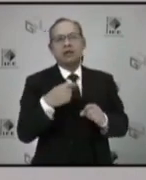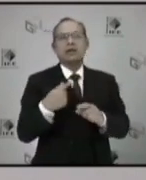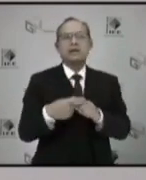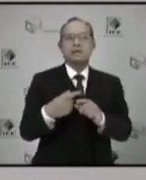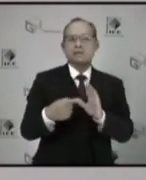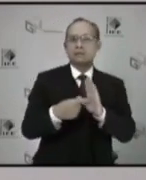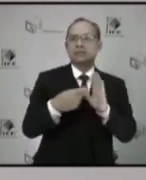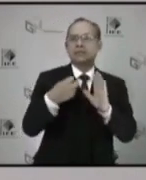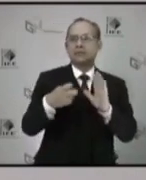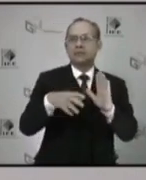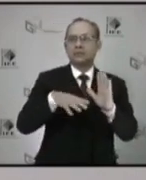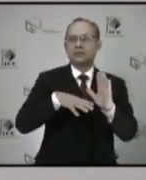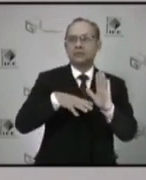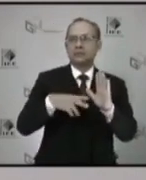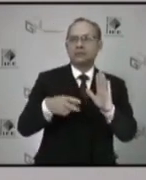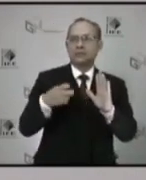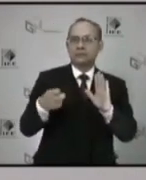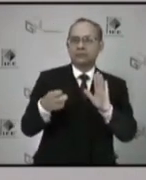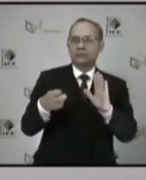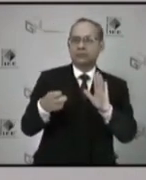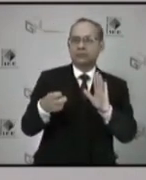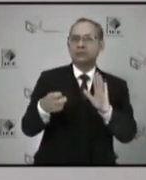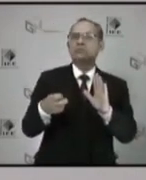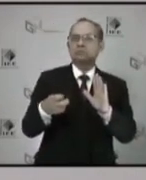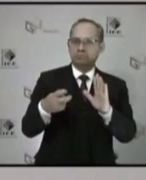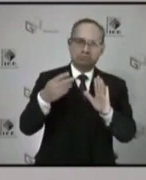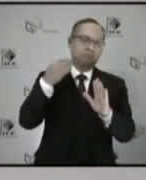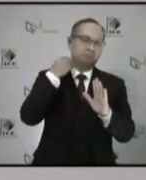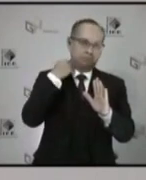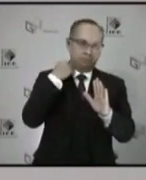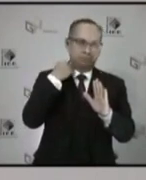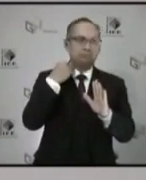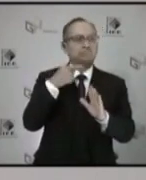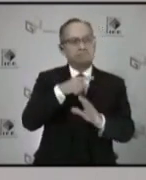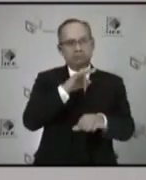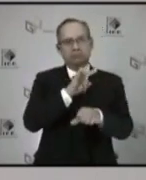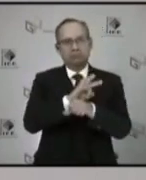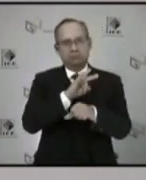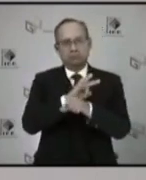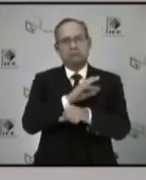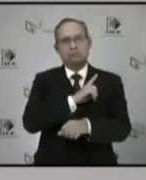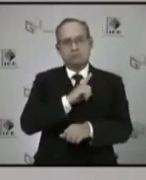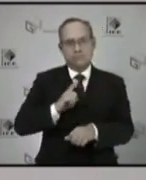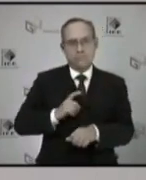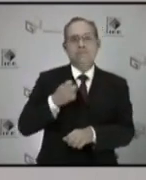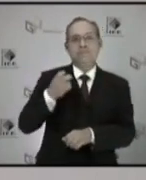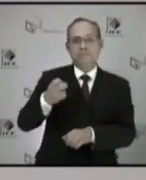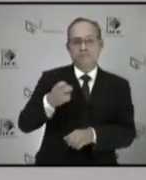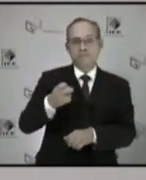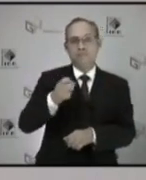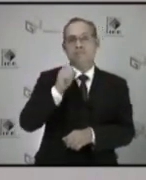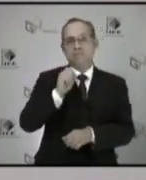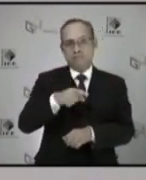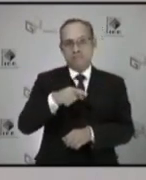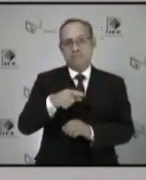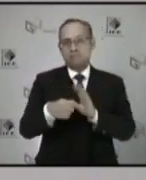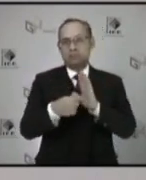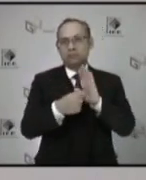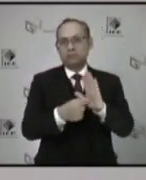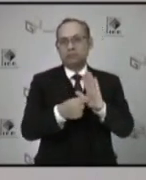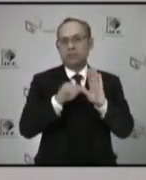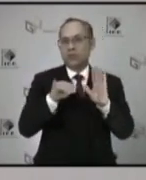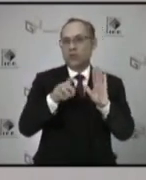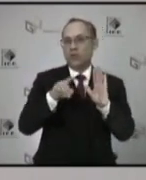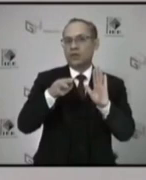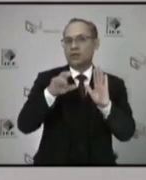que lo sepa defender. Y efectivamente pongo de bandera a la familia judicial, que fueron beneficiados con